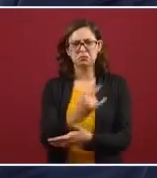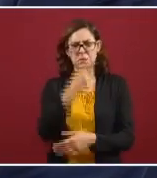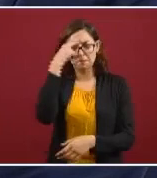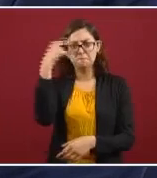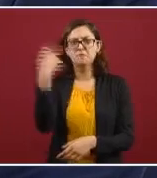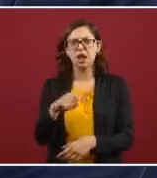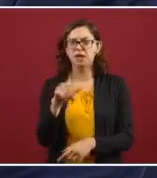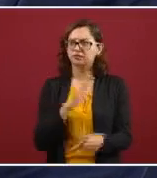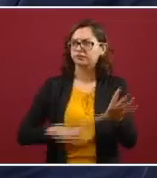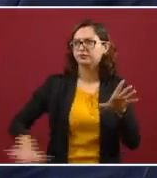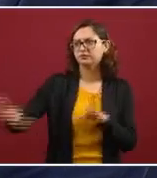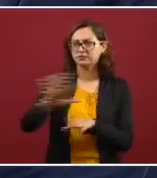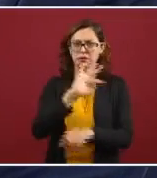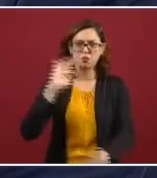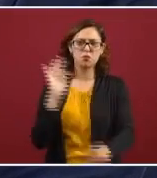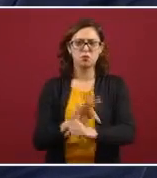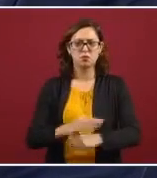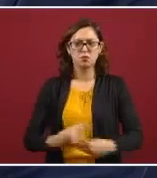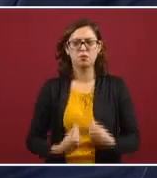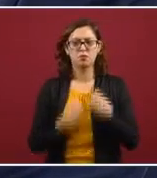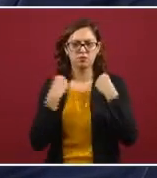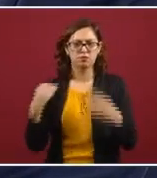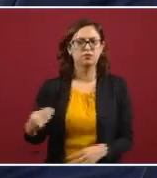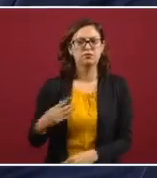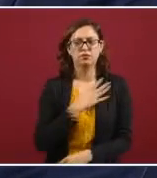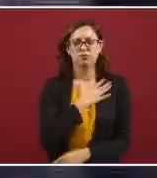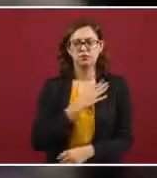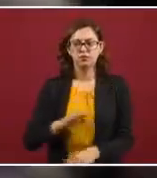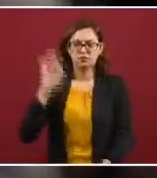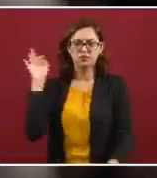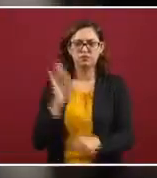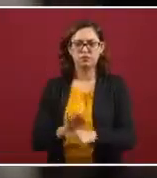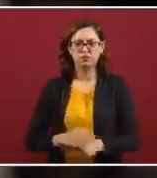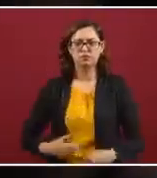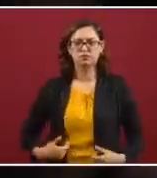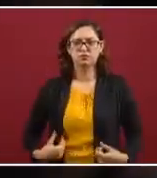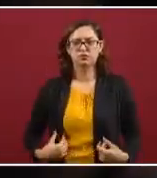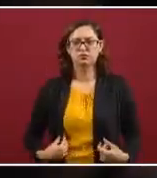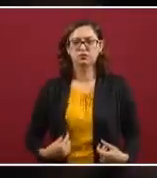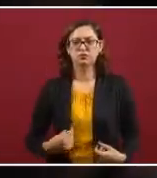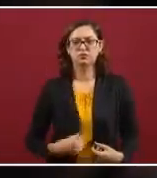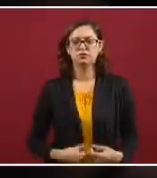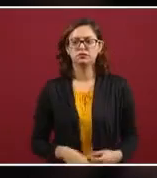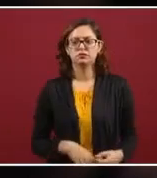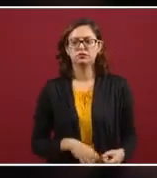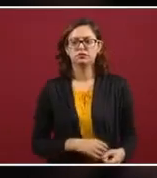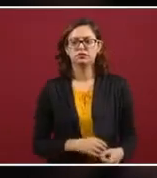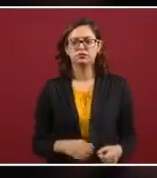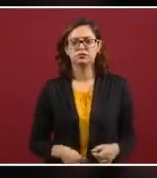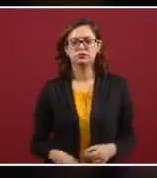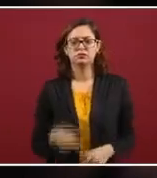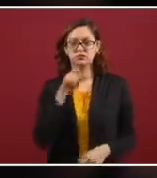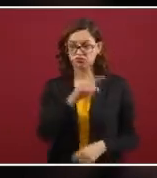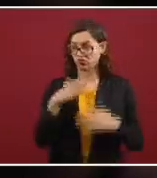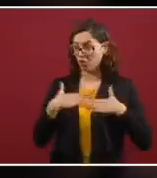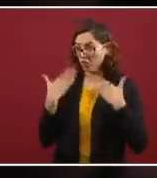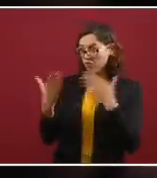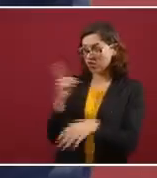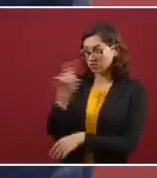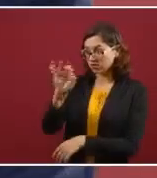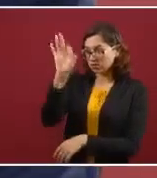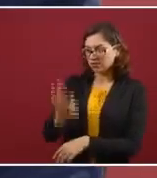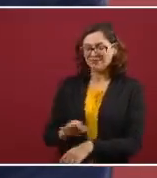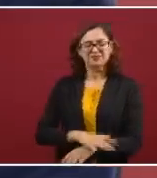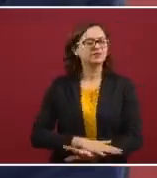vida de los mexicanos y el bienestar de los mexicanos. Claro, vamos al fuego por sus secretarios del gabinete de sencillamente seguridad. Tengo